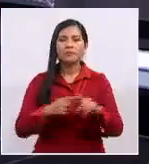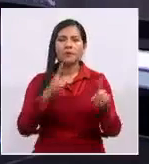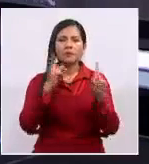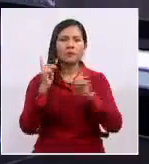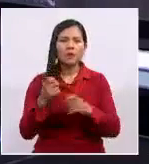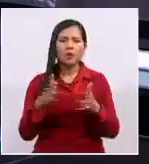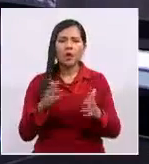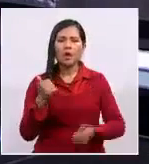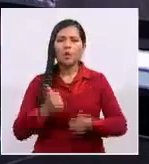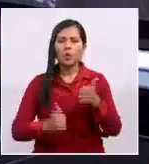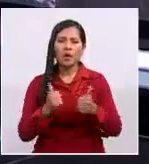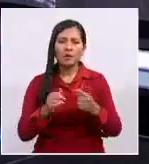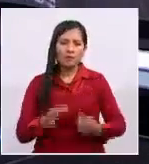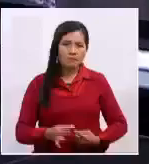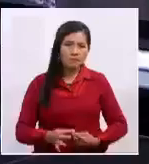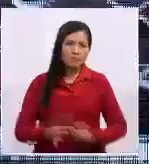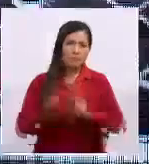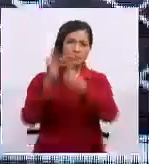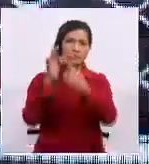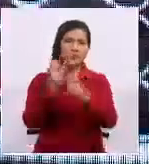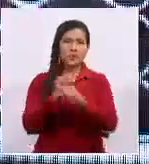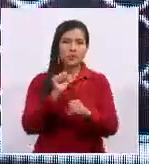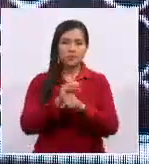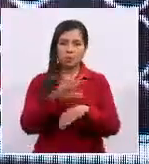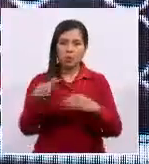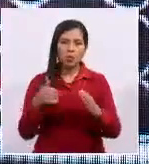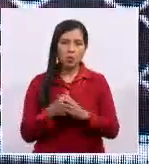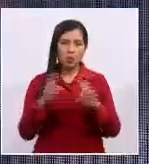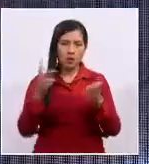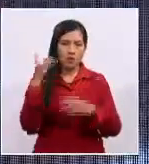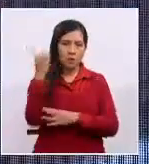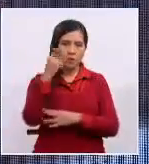el principal trabajo de Vías Bolivia La Paz?